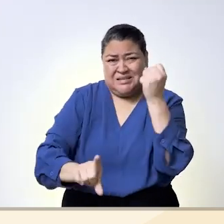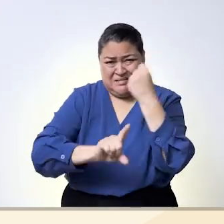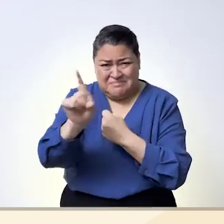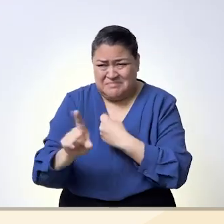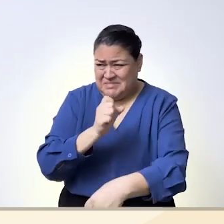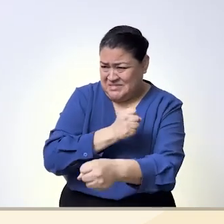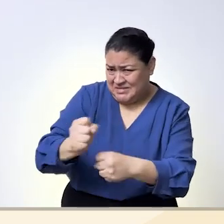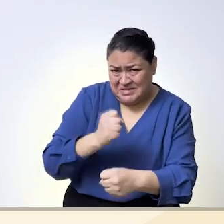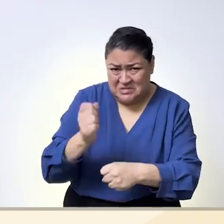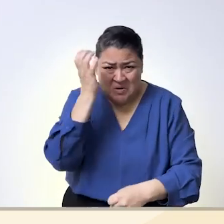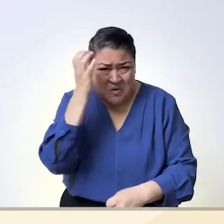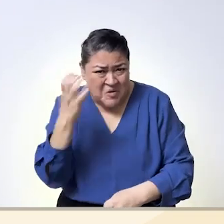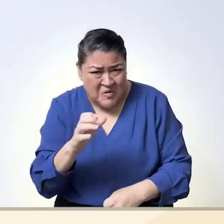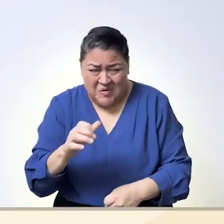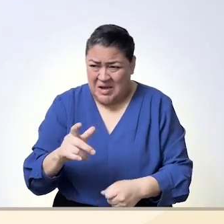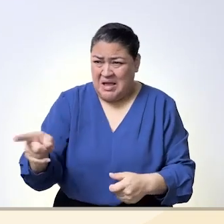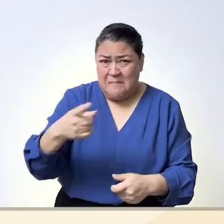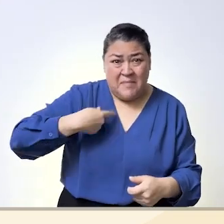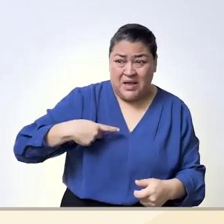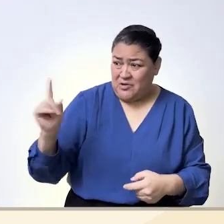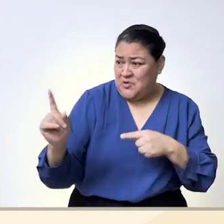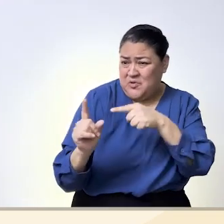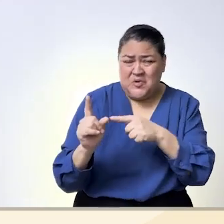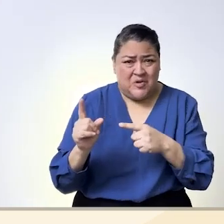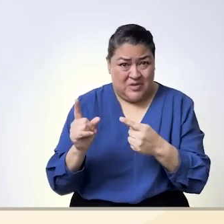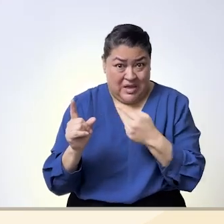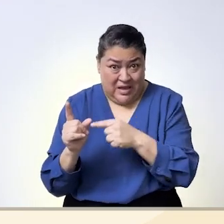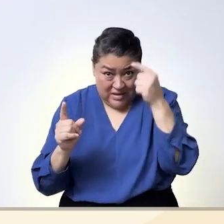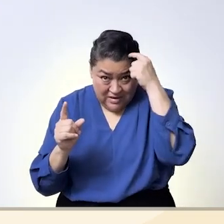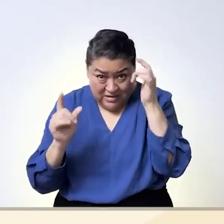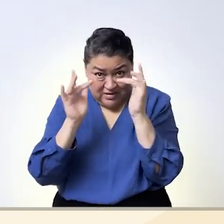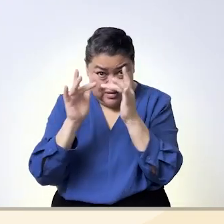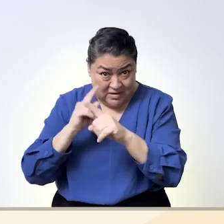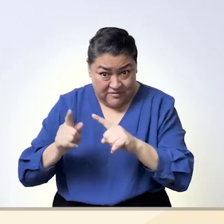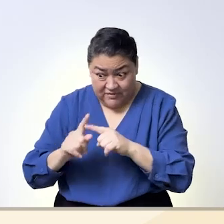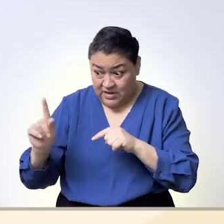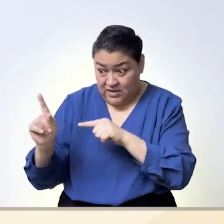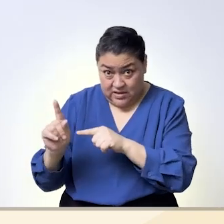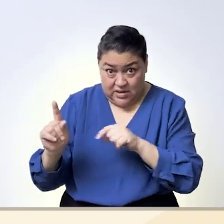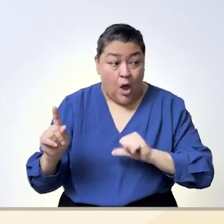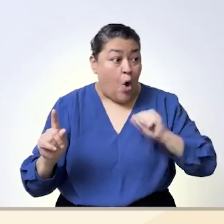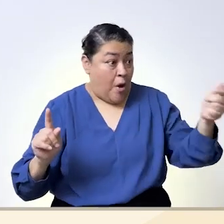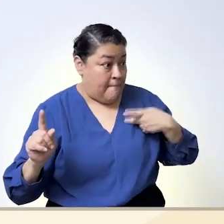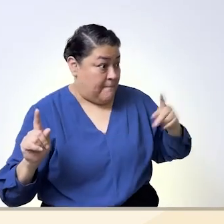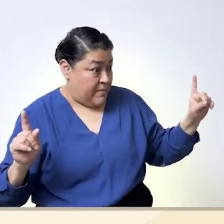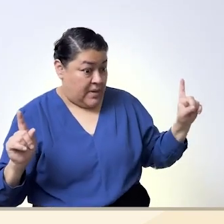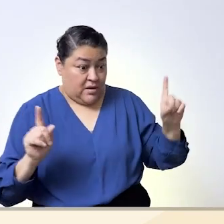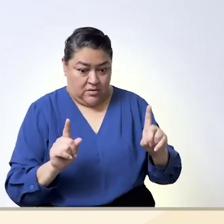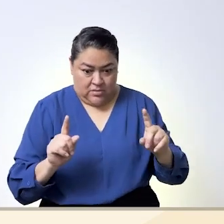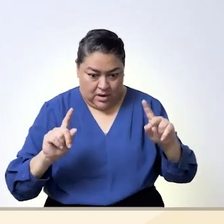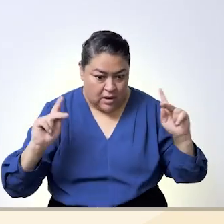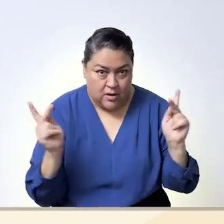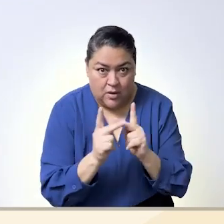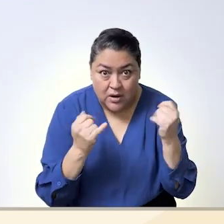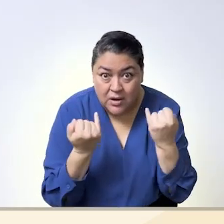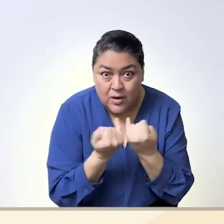violento, que es inapropiado o demasiado como abrumador para una persona neurodivergente, tampoco es un buen espacio para una persona